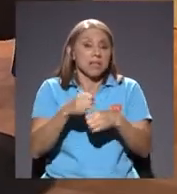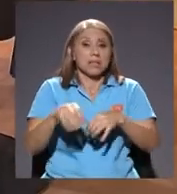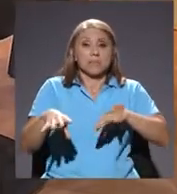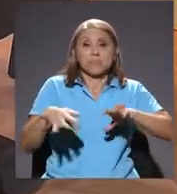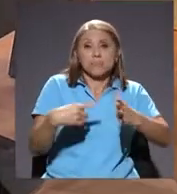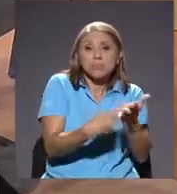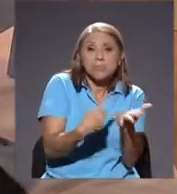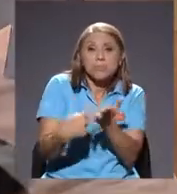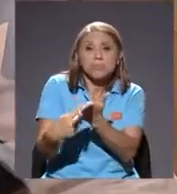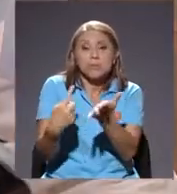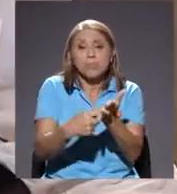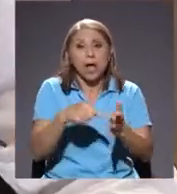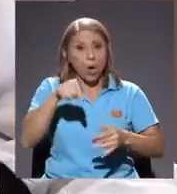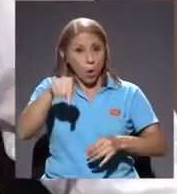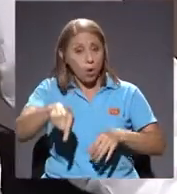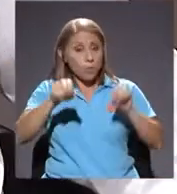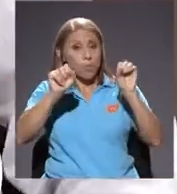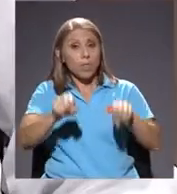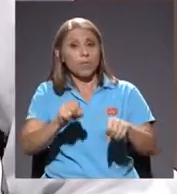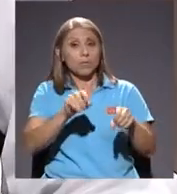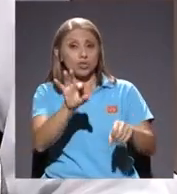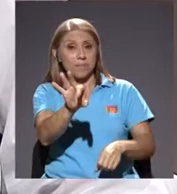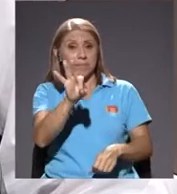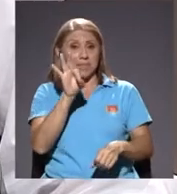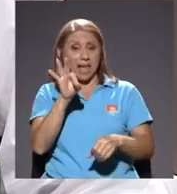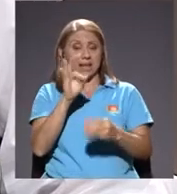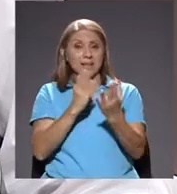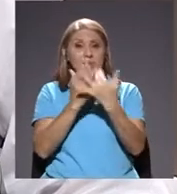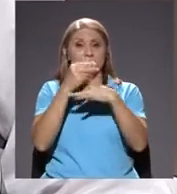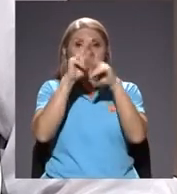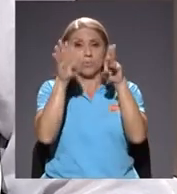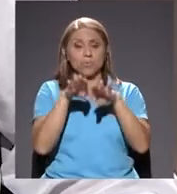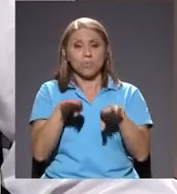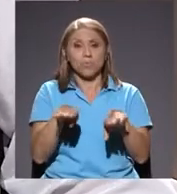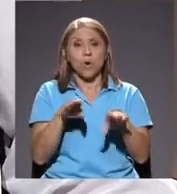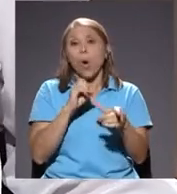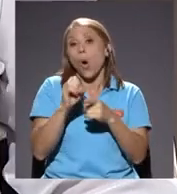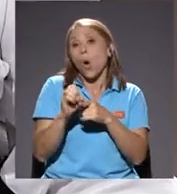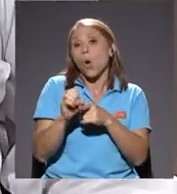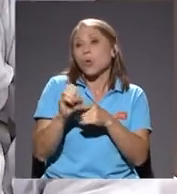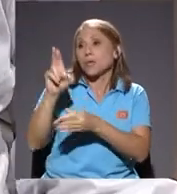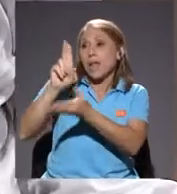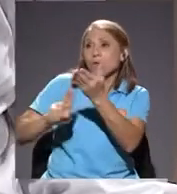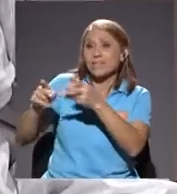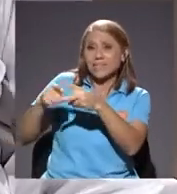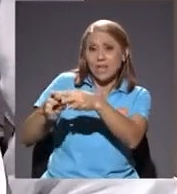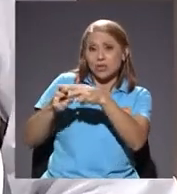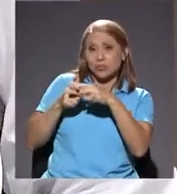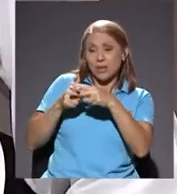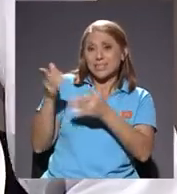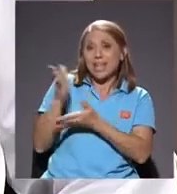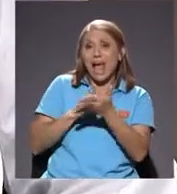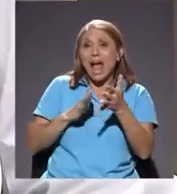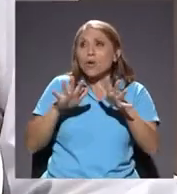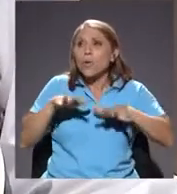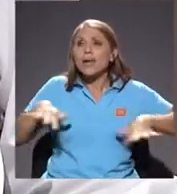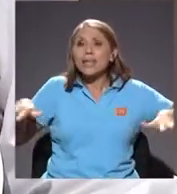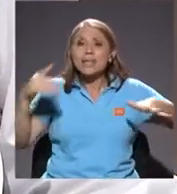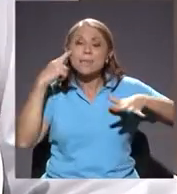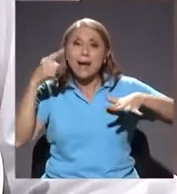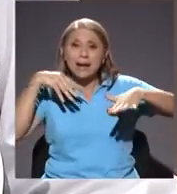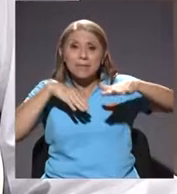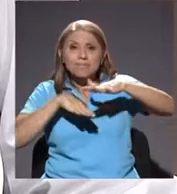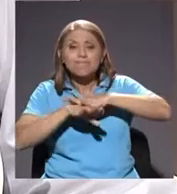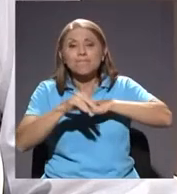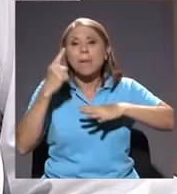o que la universidad nos presta aquí nos dé un alero para venir a plantear porque no hay